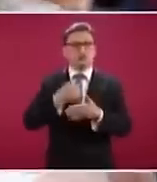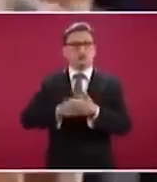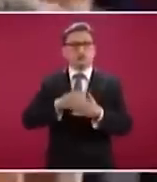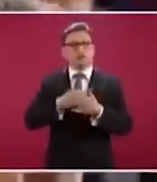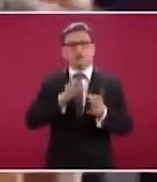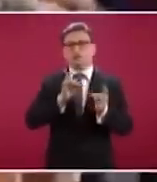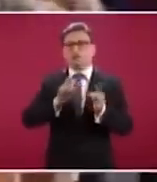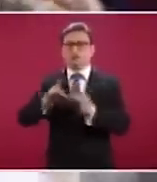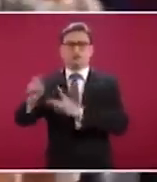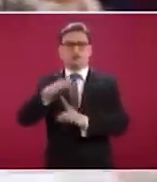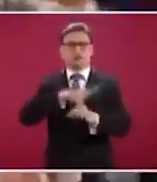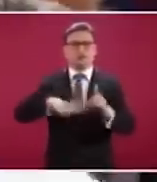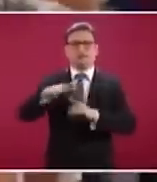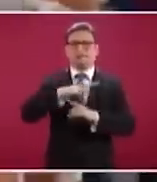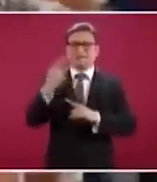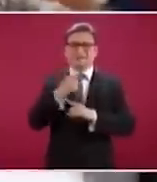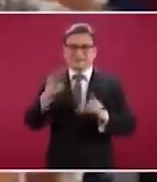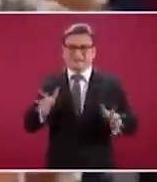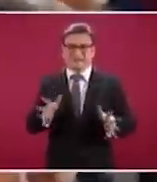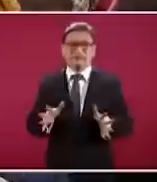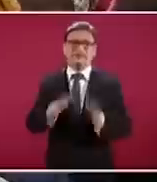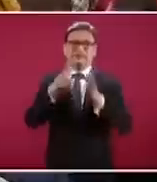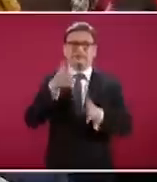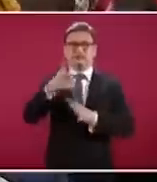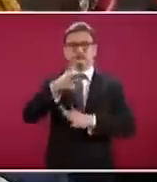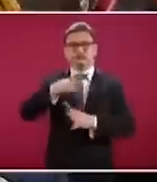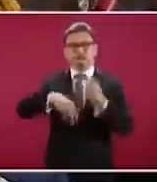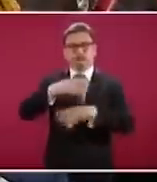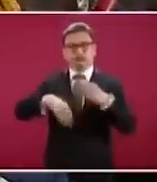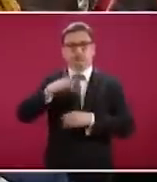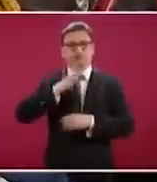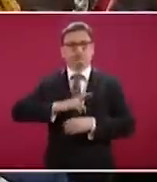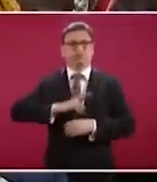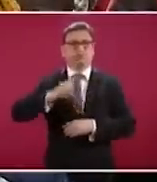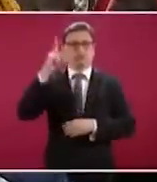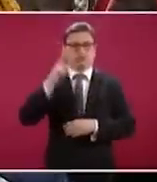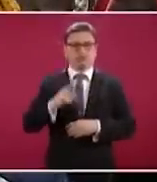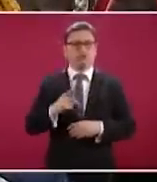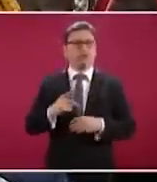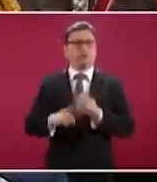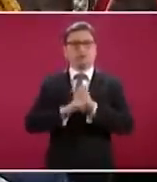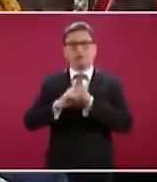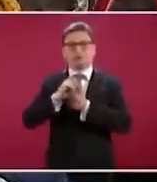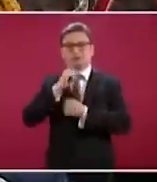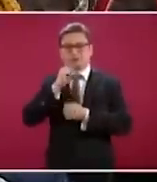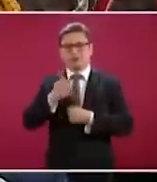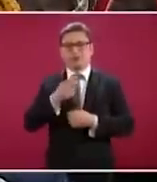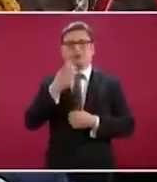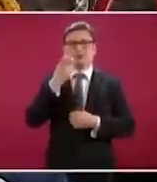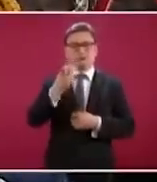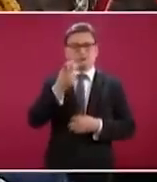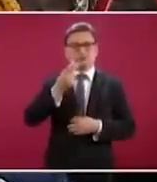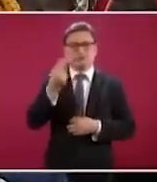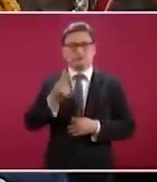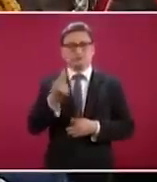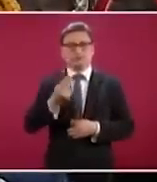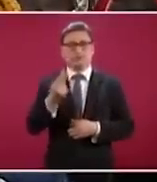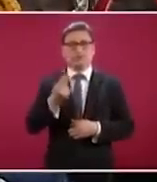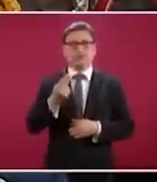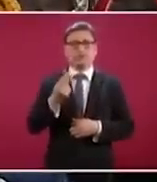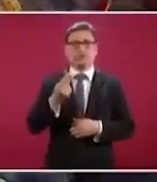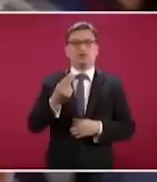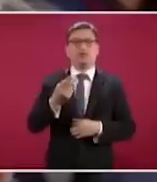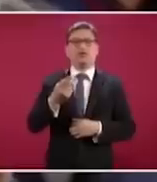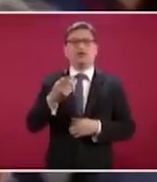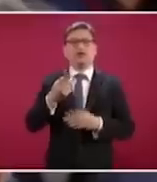necesitamos una reactivación económica tajante, sin ningún cuestionamiento. Necesitamos una